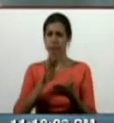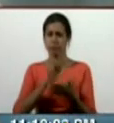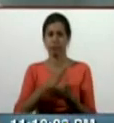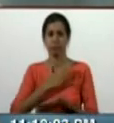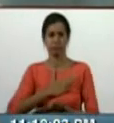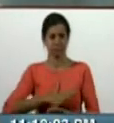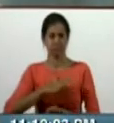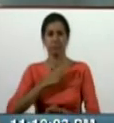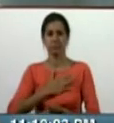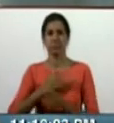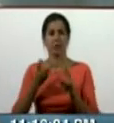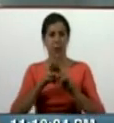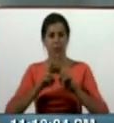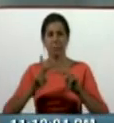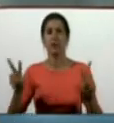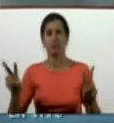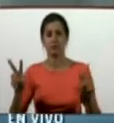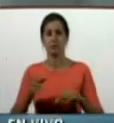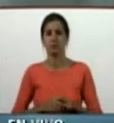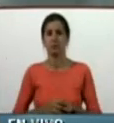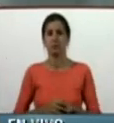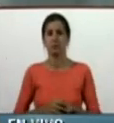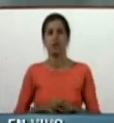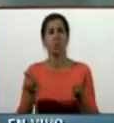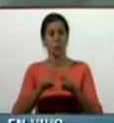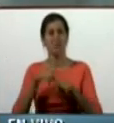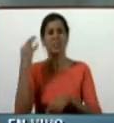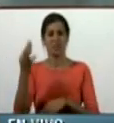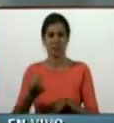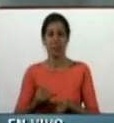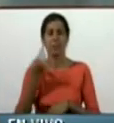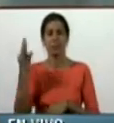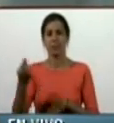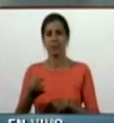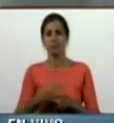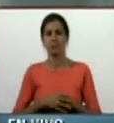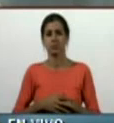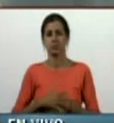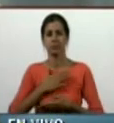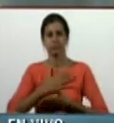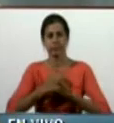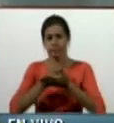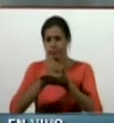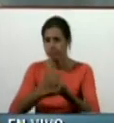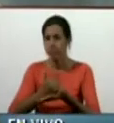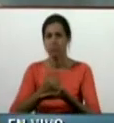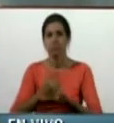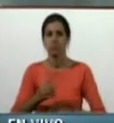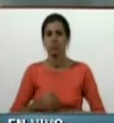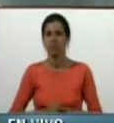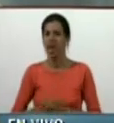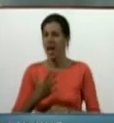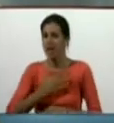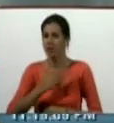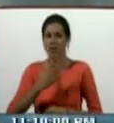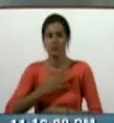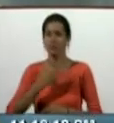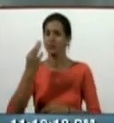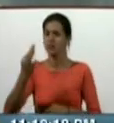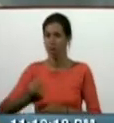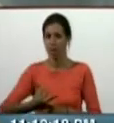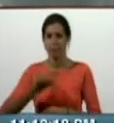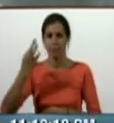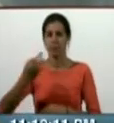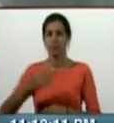tranquilamente, pacíficamente y como siempre en la solidaridad que nos caracteriza en